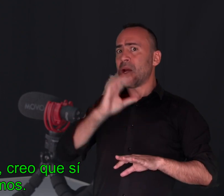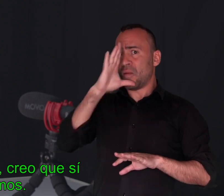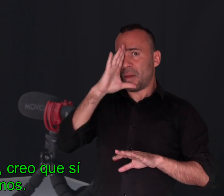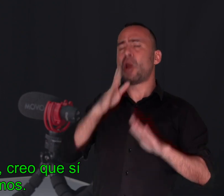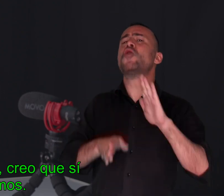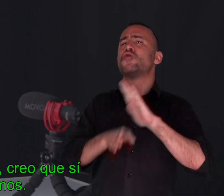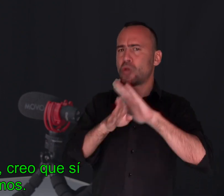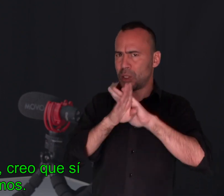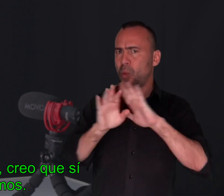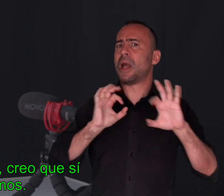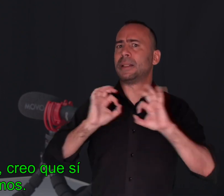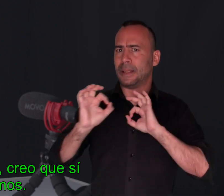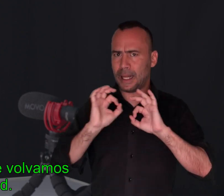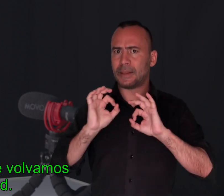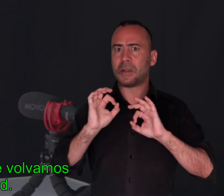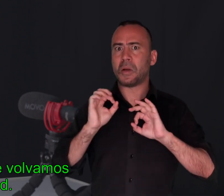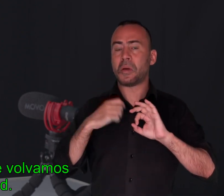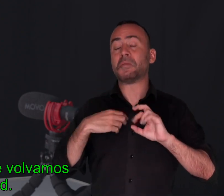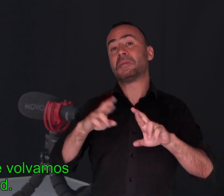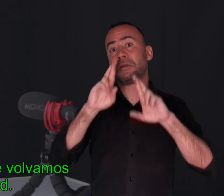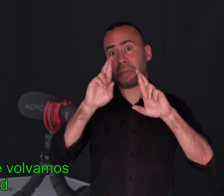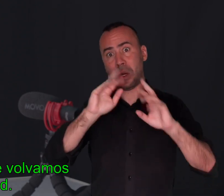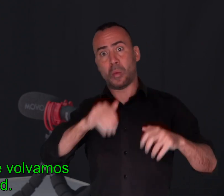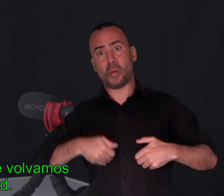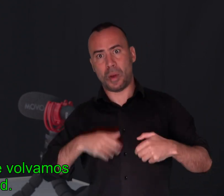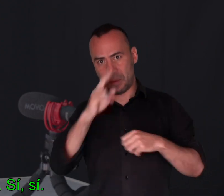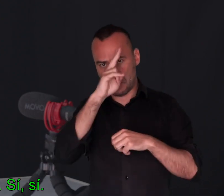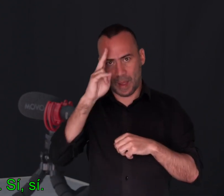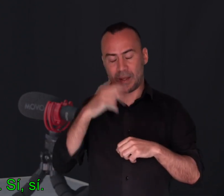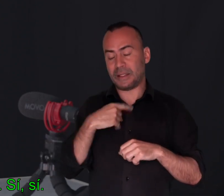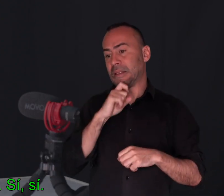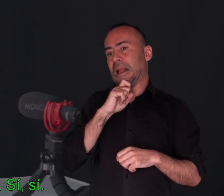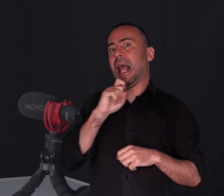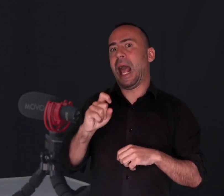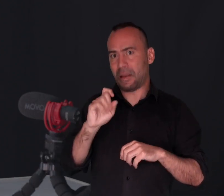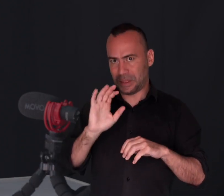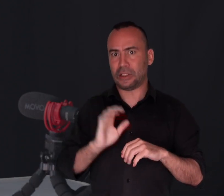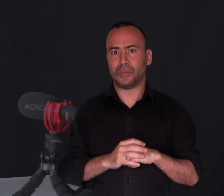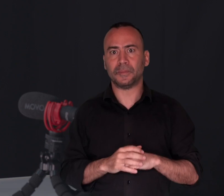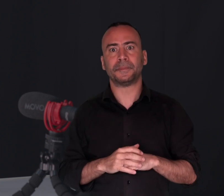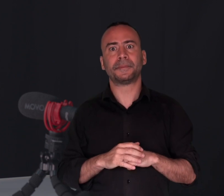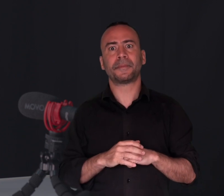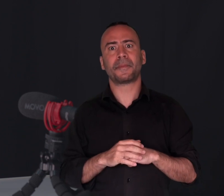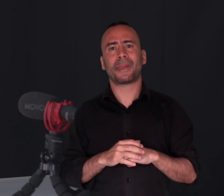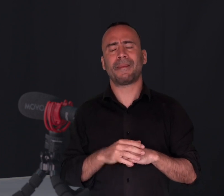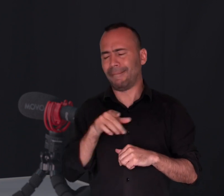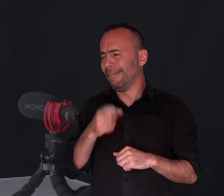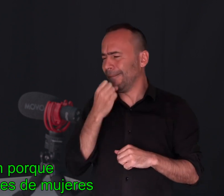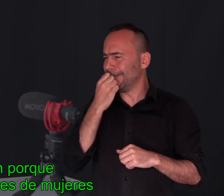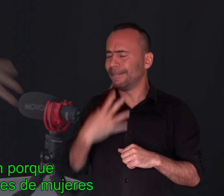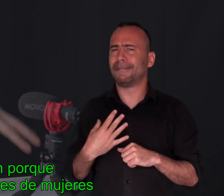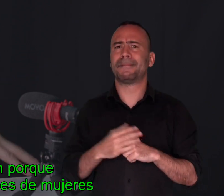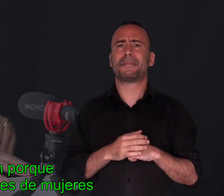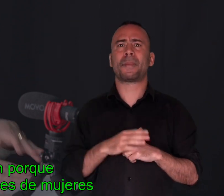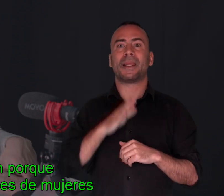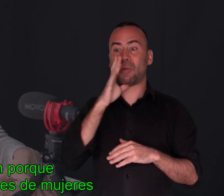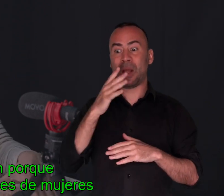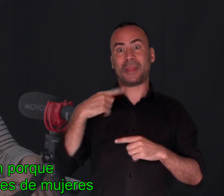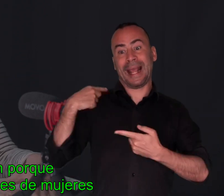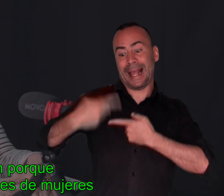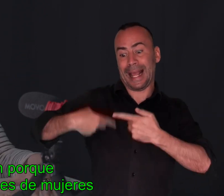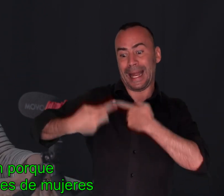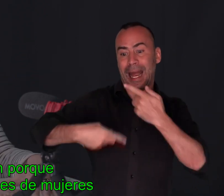enero febrero creo que sí que ten y yo espero que volvamos a Madrid ya te lo diré vale Sí sí y está muy bien pues